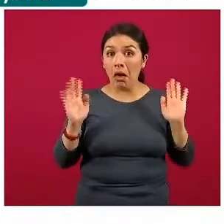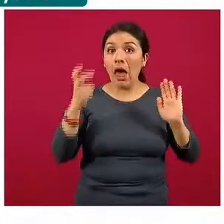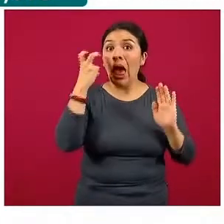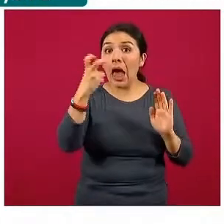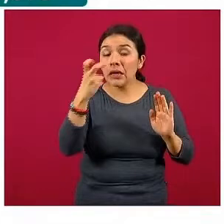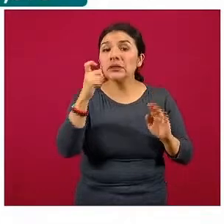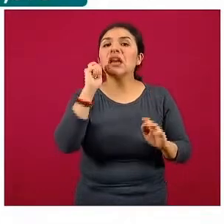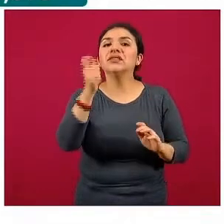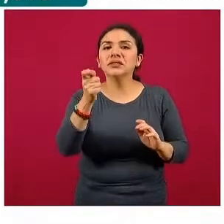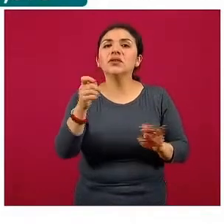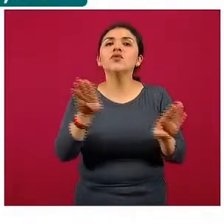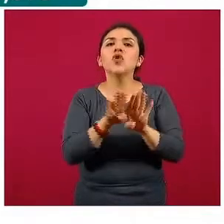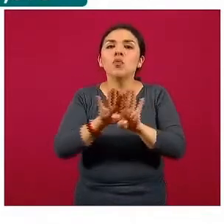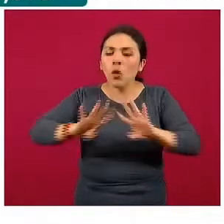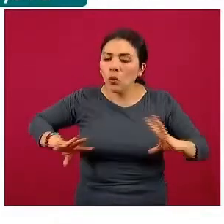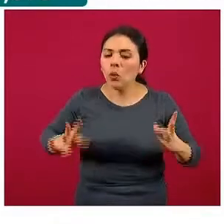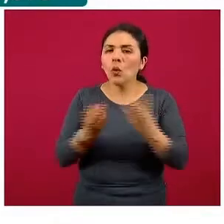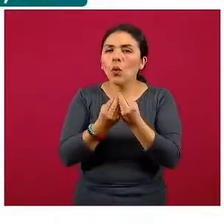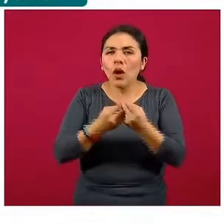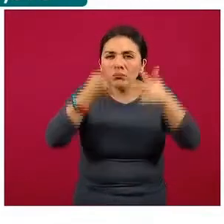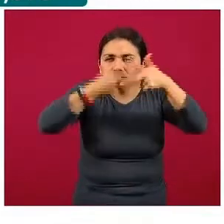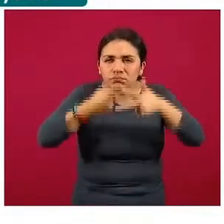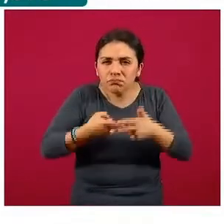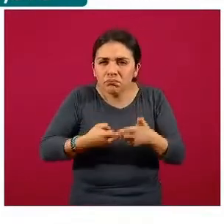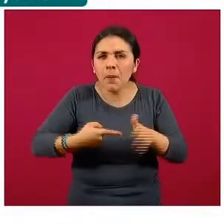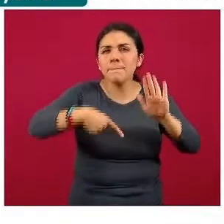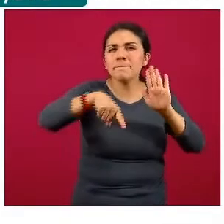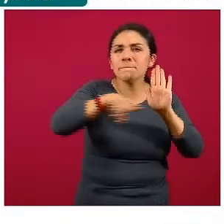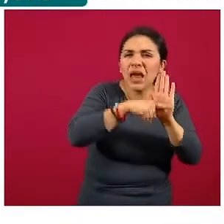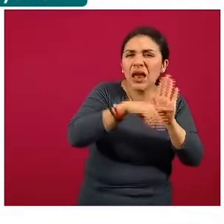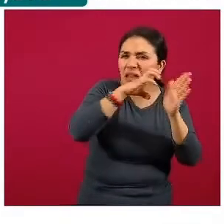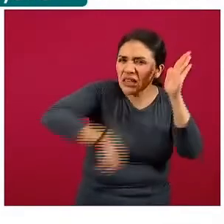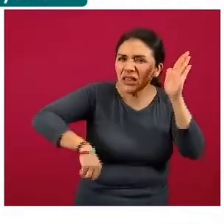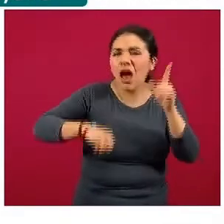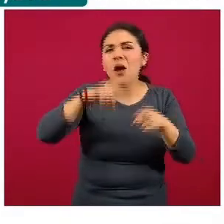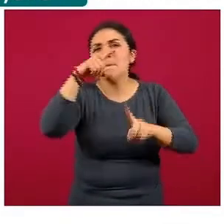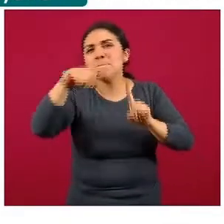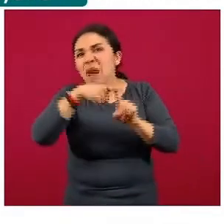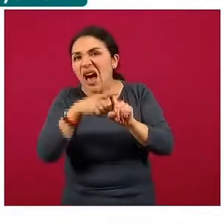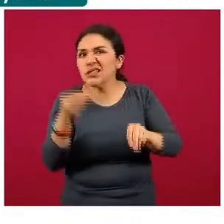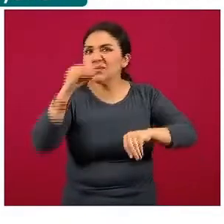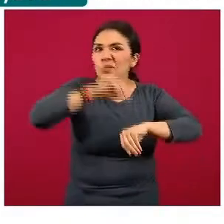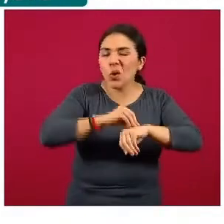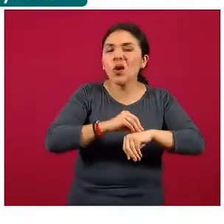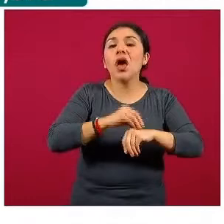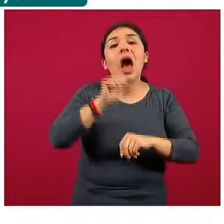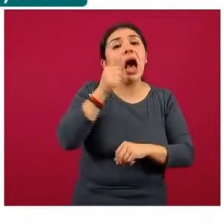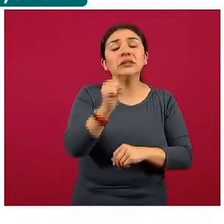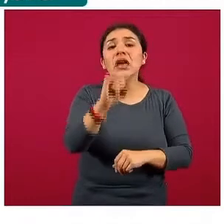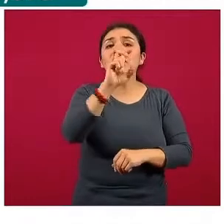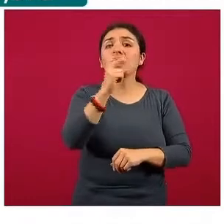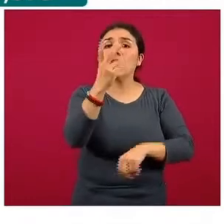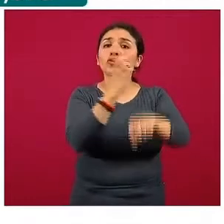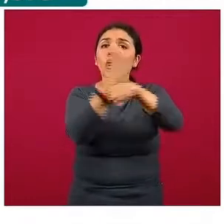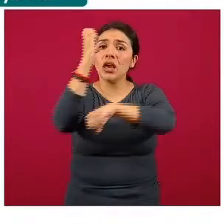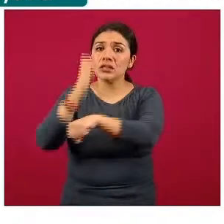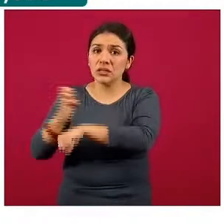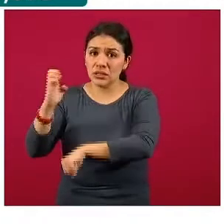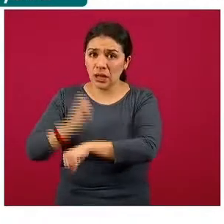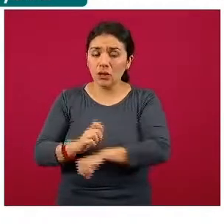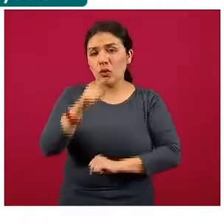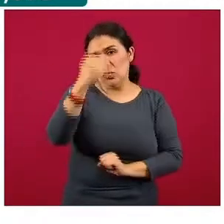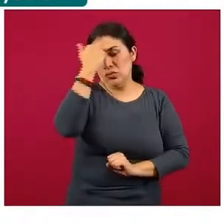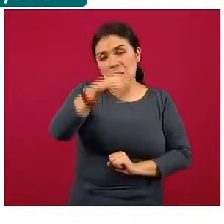es precisamente las sumas y las restas de lo que ocurre en las 32 entidades federativas, sabiendo que básicamente